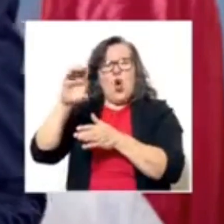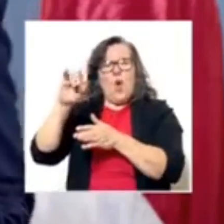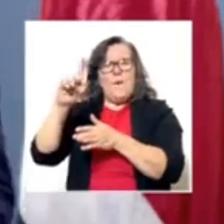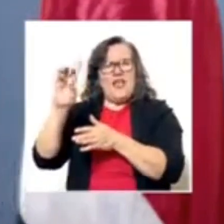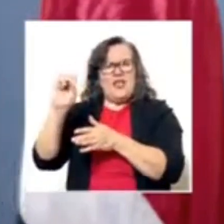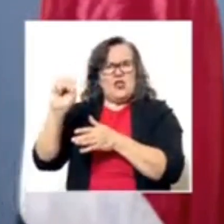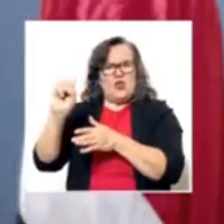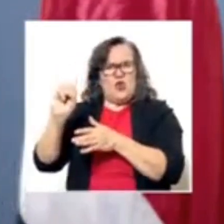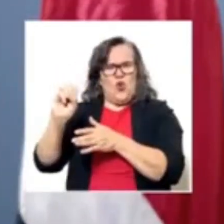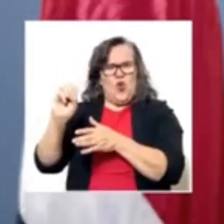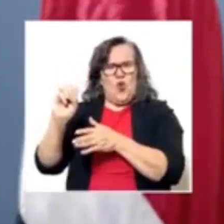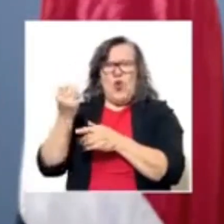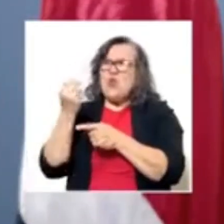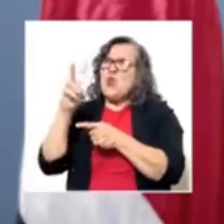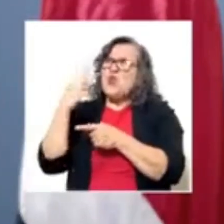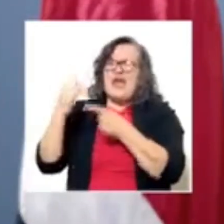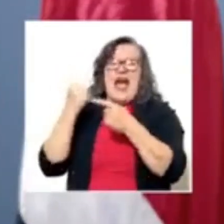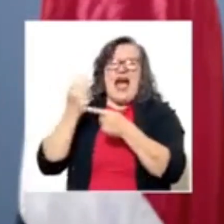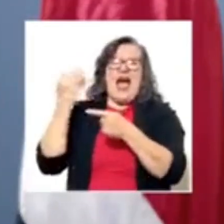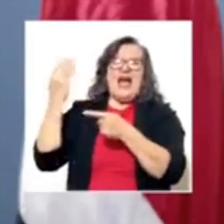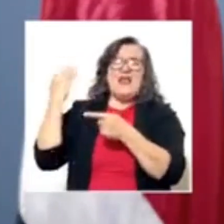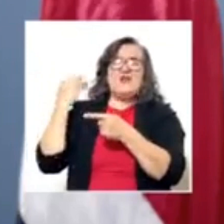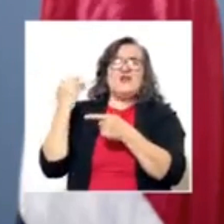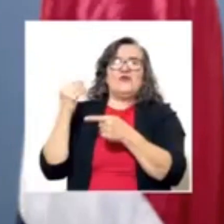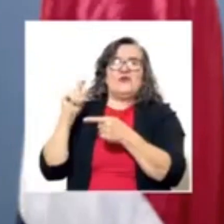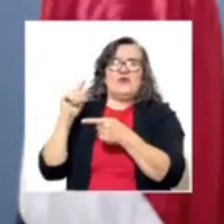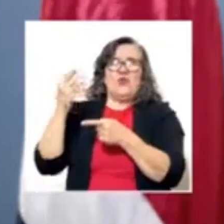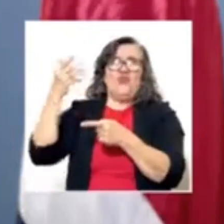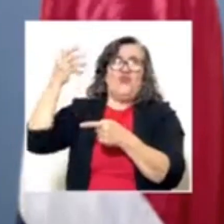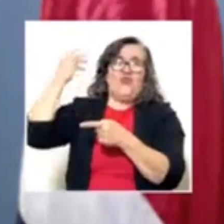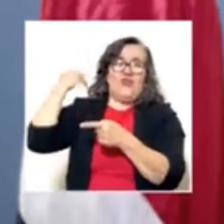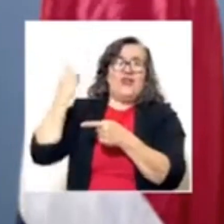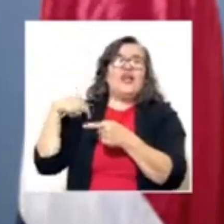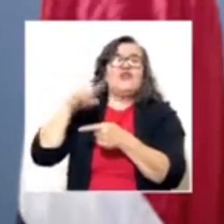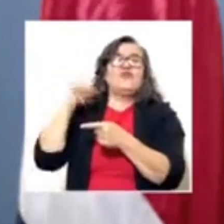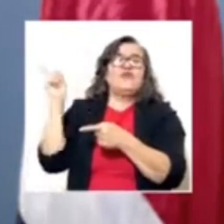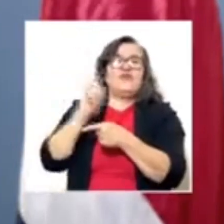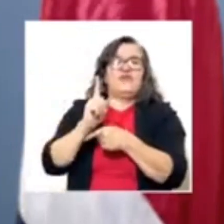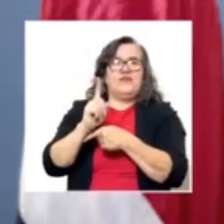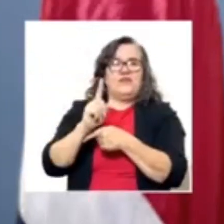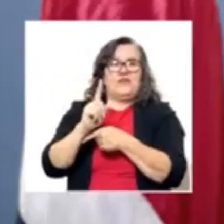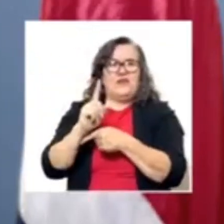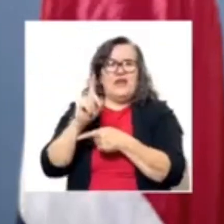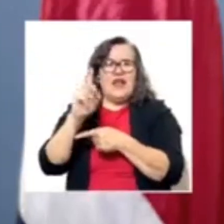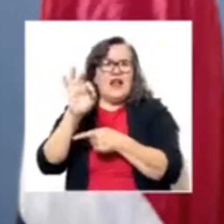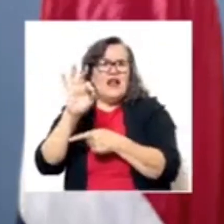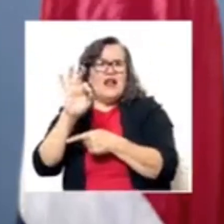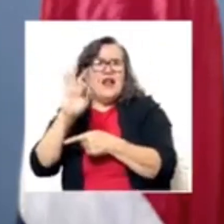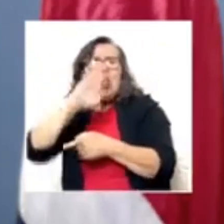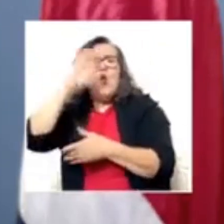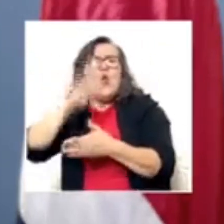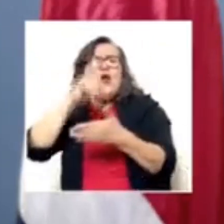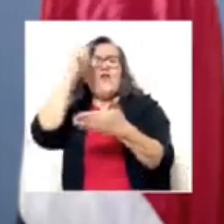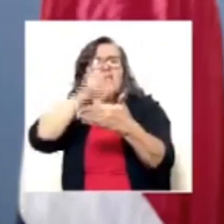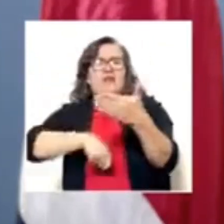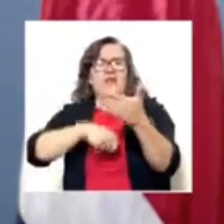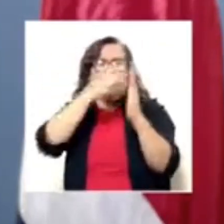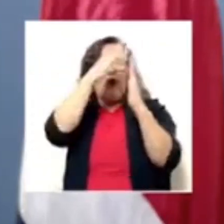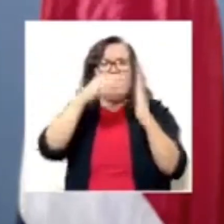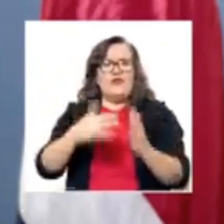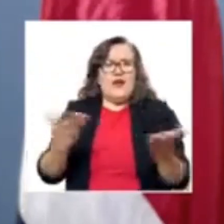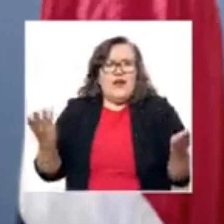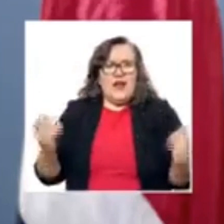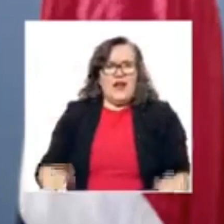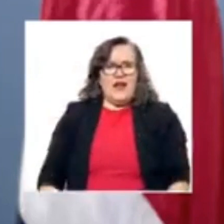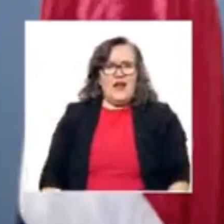Hace 12 años, un poquillo antes de que nosotros viniéramos, de que el fideicomiso nunca fue refrendado por la Contraloría.